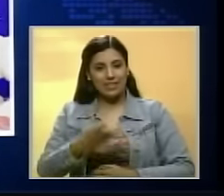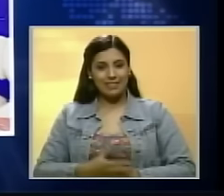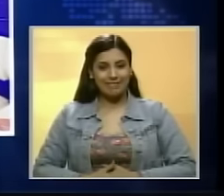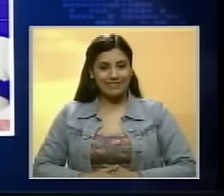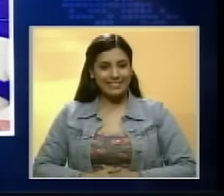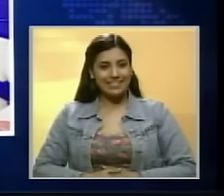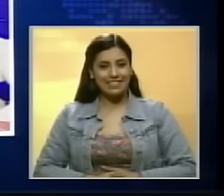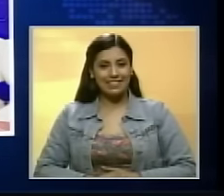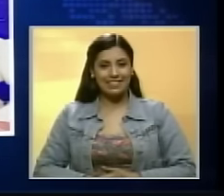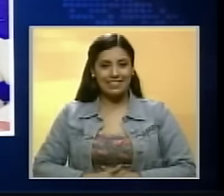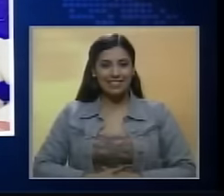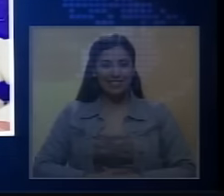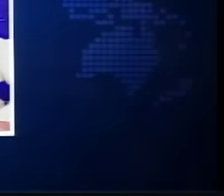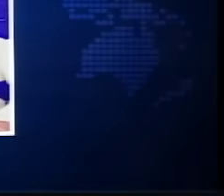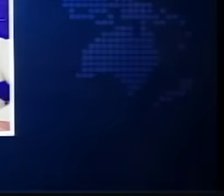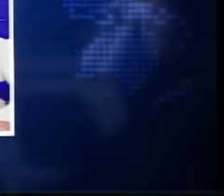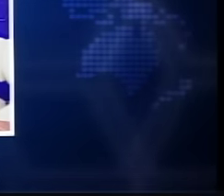ya